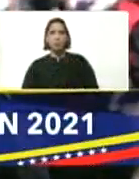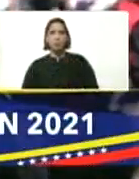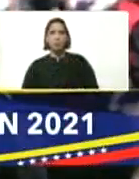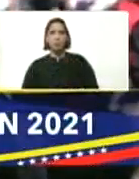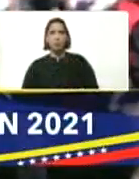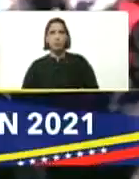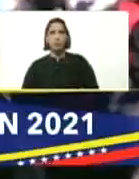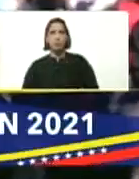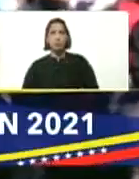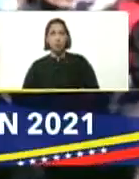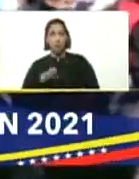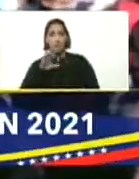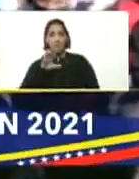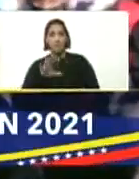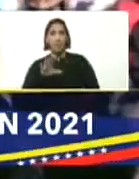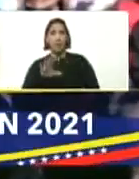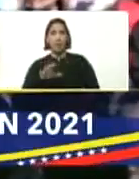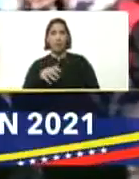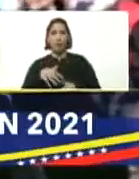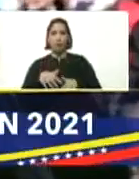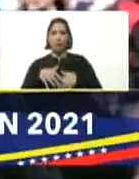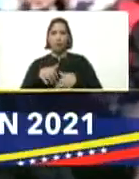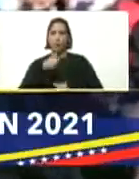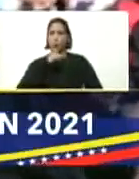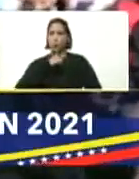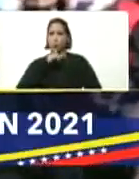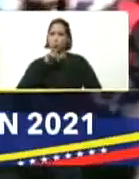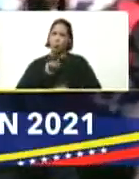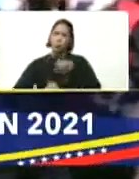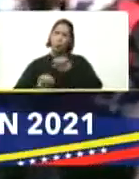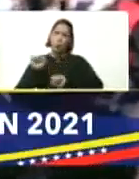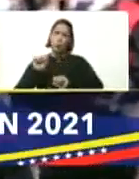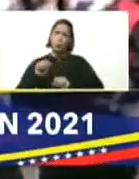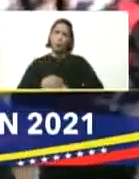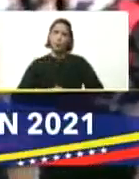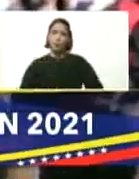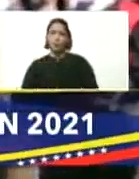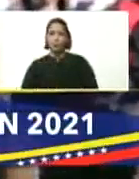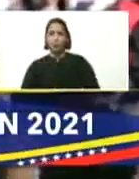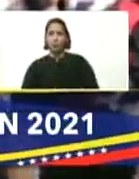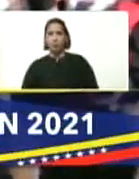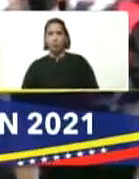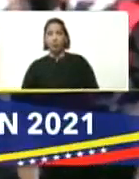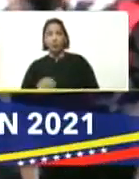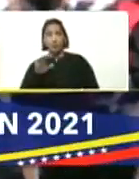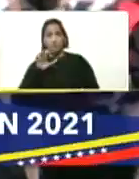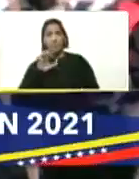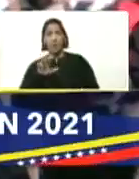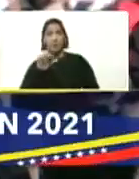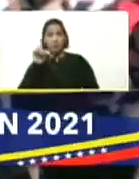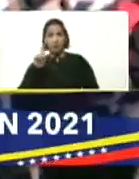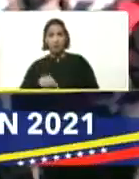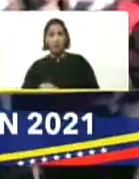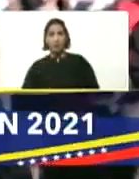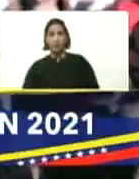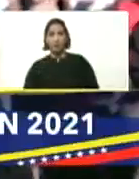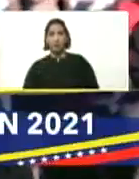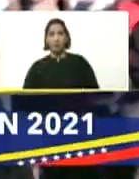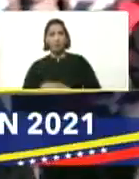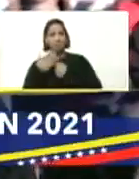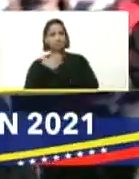résistant, un país militante y resistente, et accueillant, y un país también